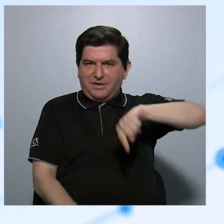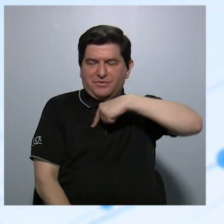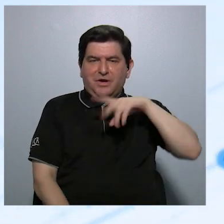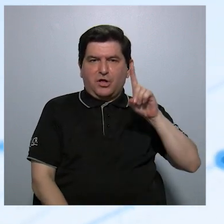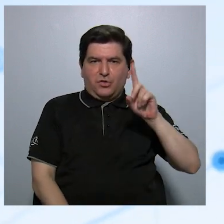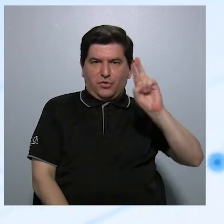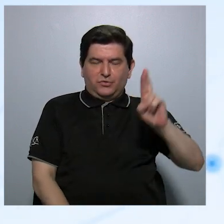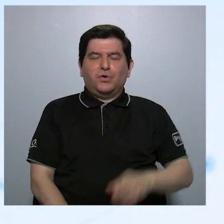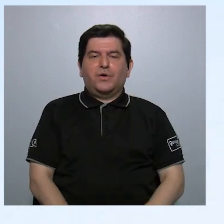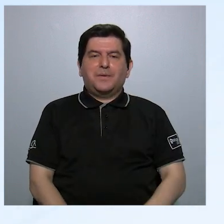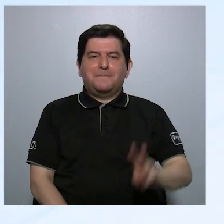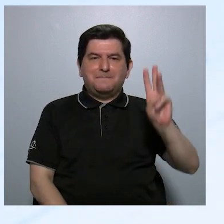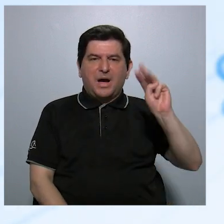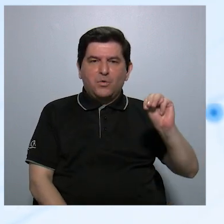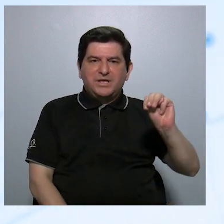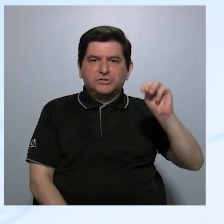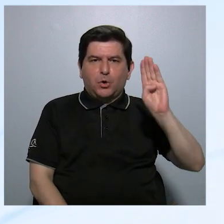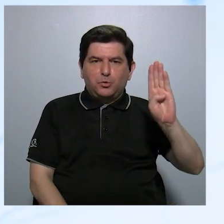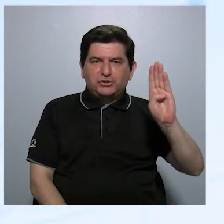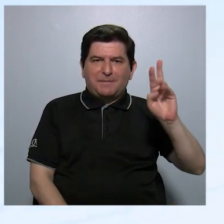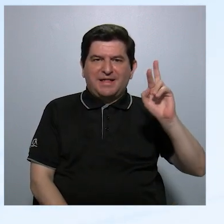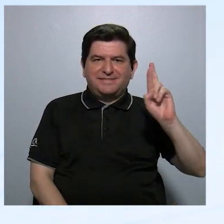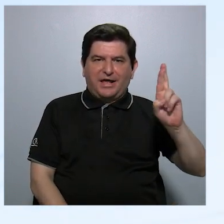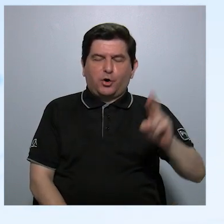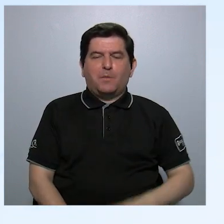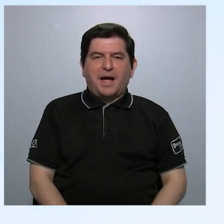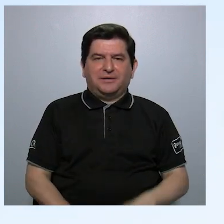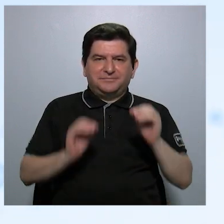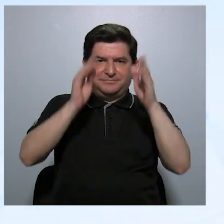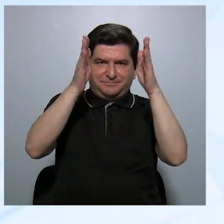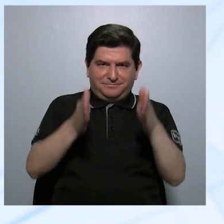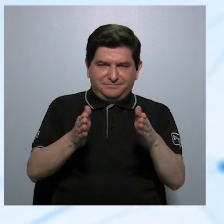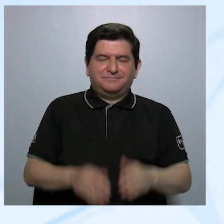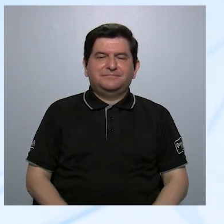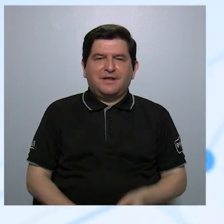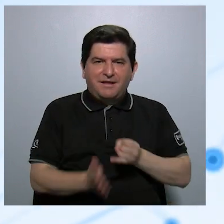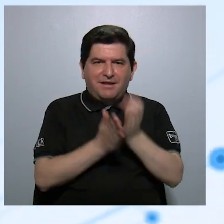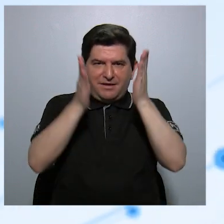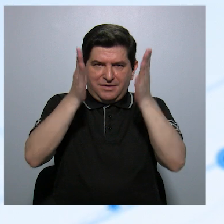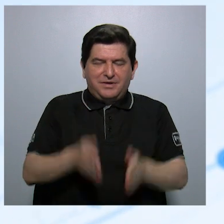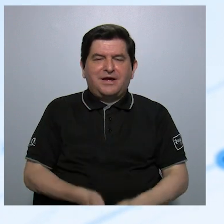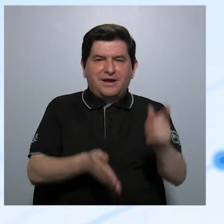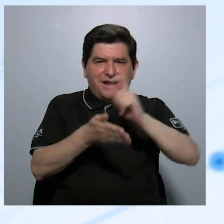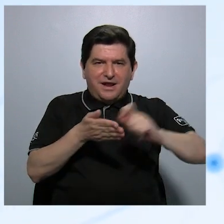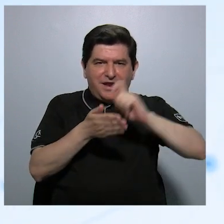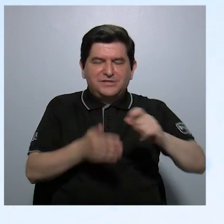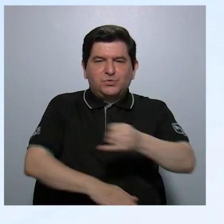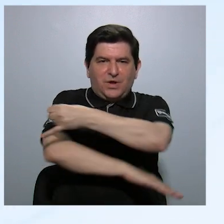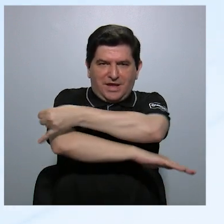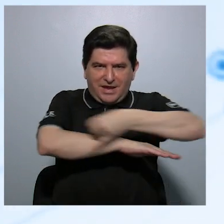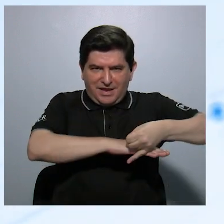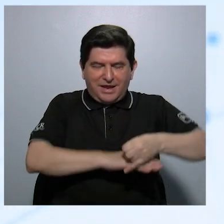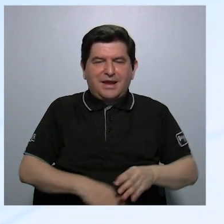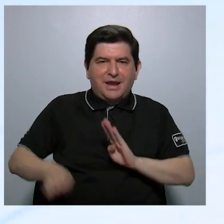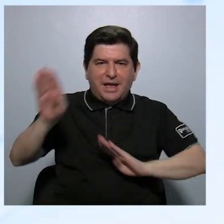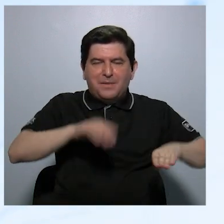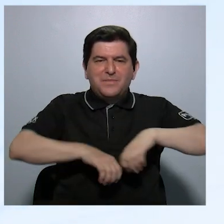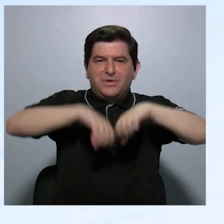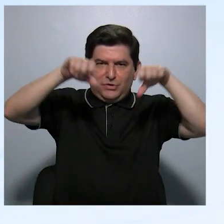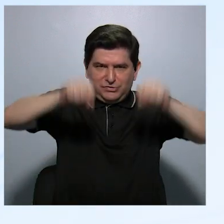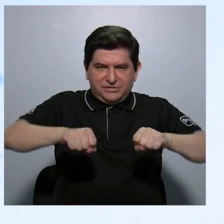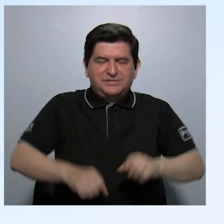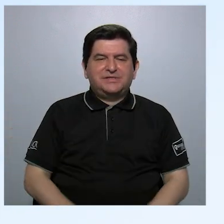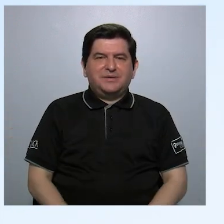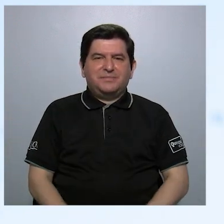el doctor Mauricio Bustamante Román, docente e investigador de la Escuela de Ingeniería de